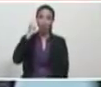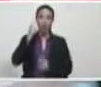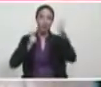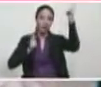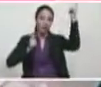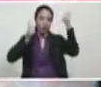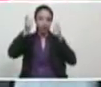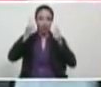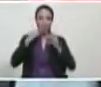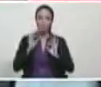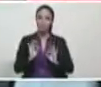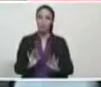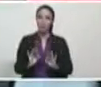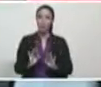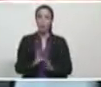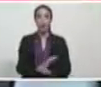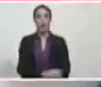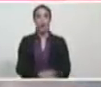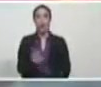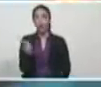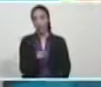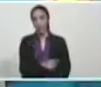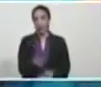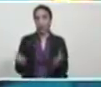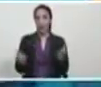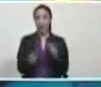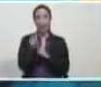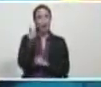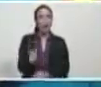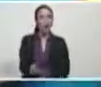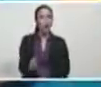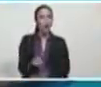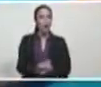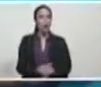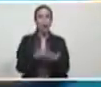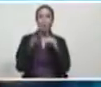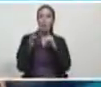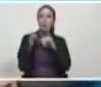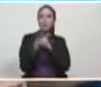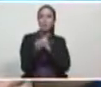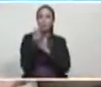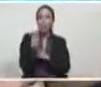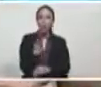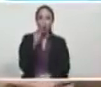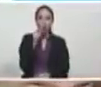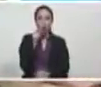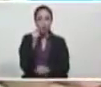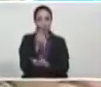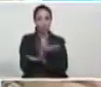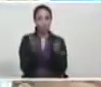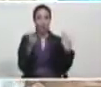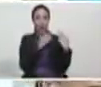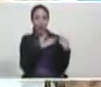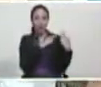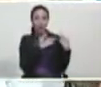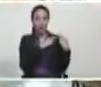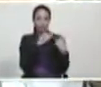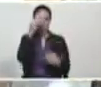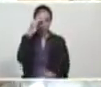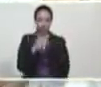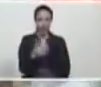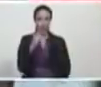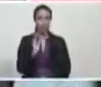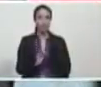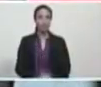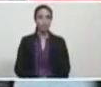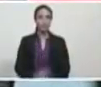profundamente chavistas, y también nuestro protector del municipio Tovar, el general Víctor Flores. Usted